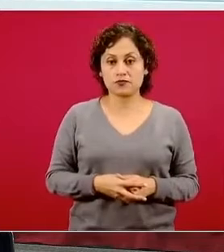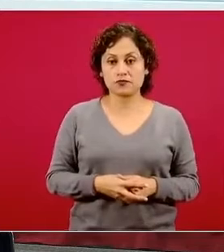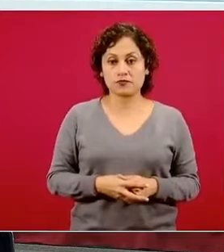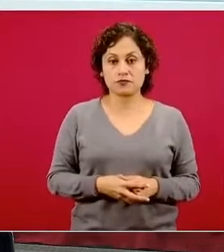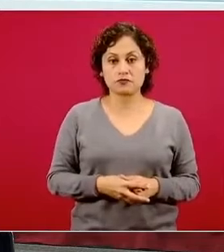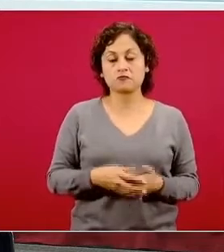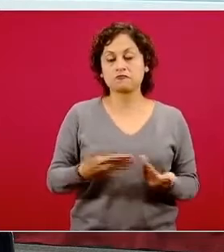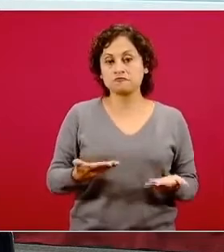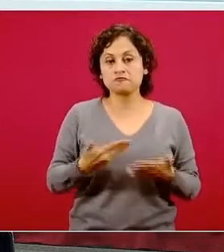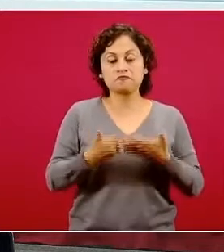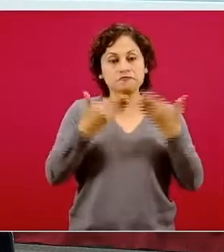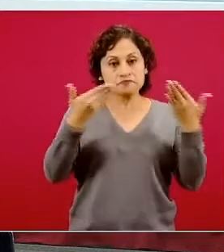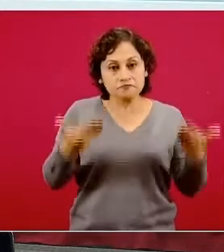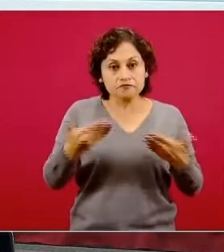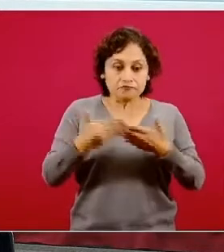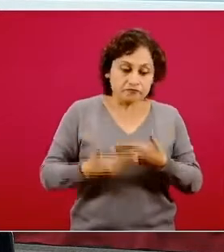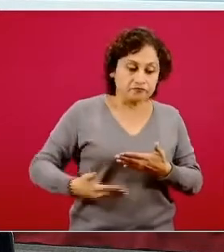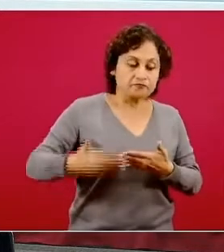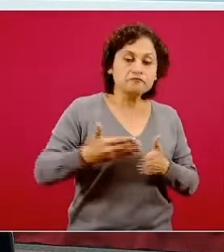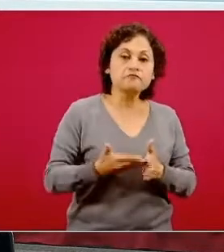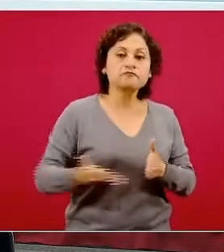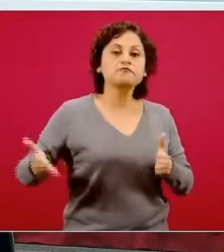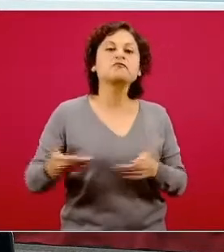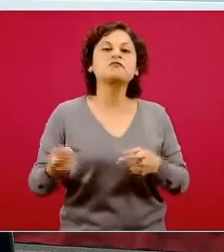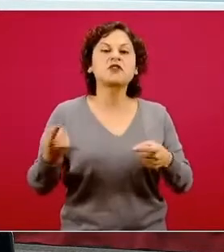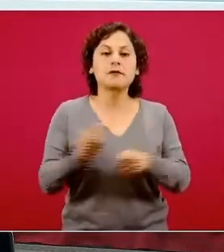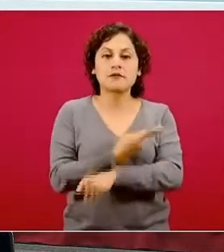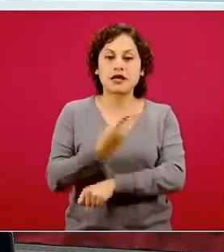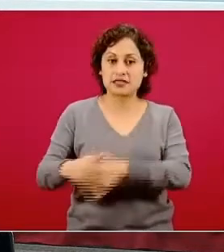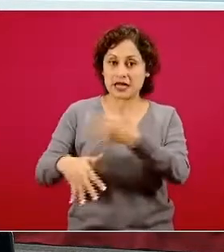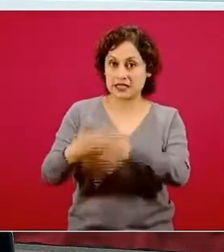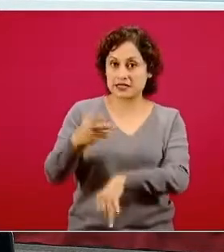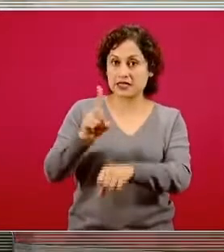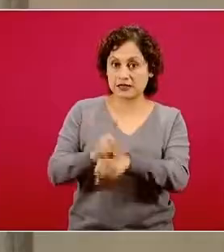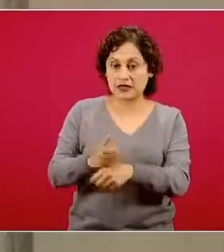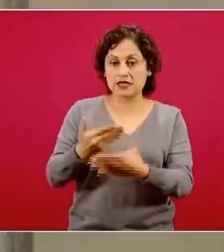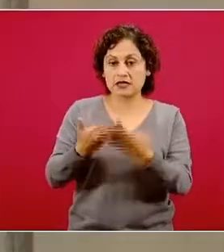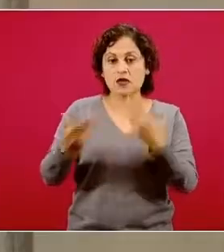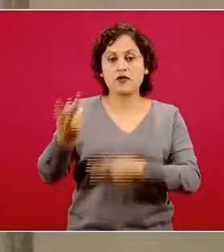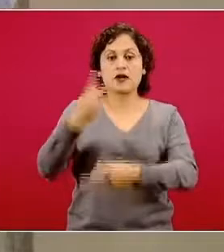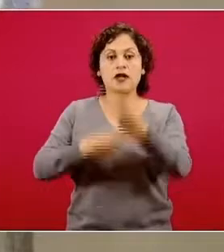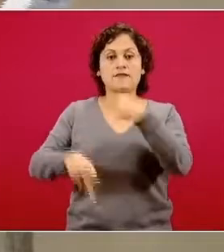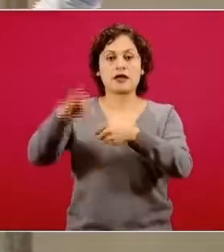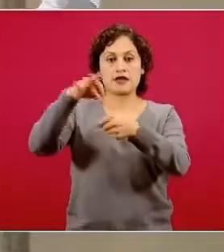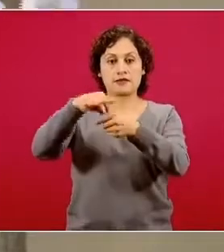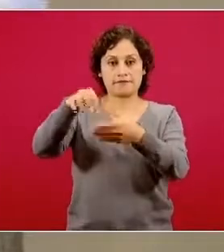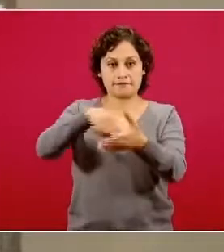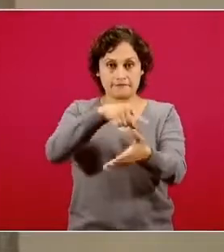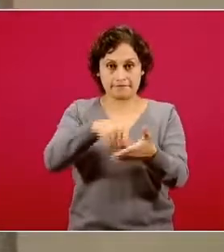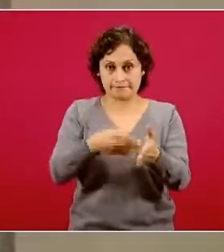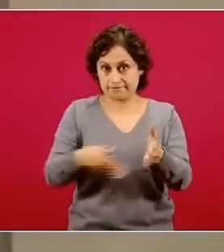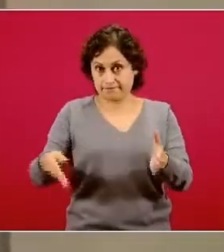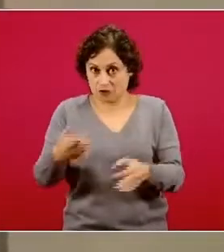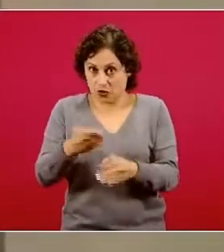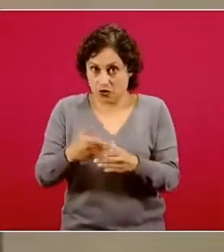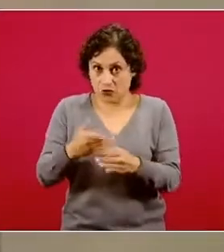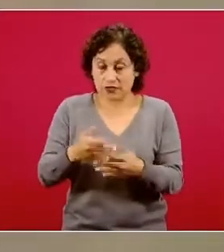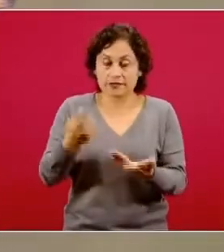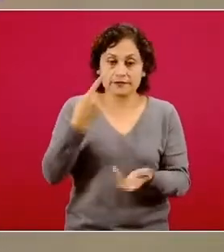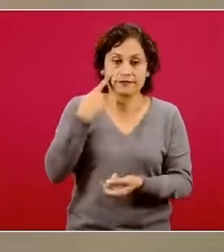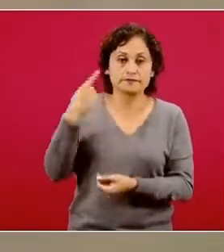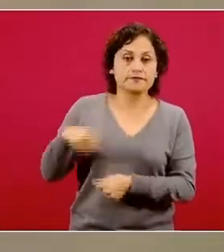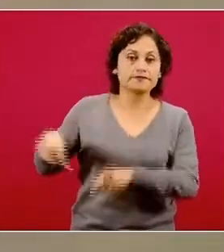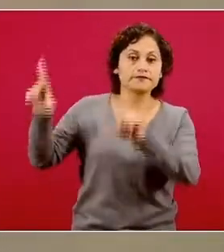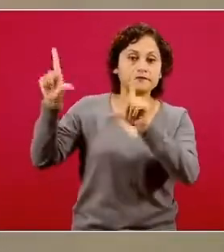¿Qué sigue? Ahora en 15 días hay una jornada electoral, hay elecciones este año. La siguiente, por